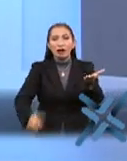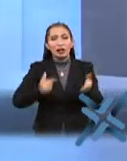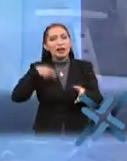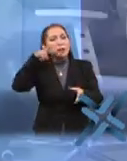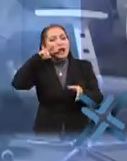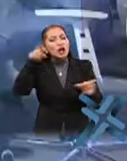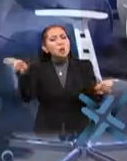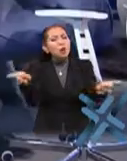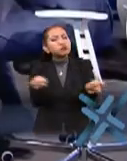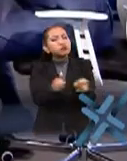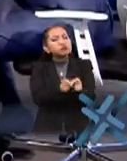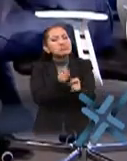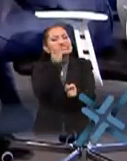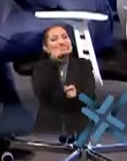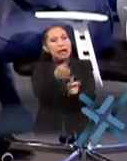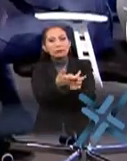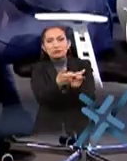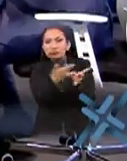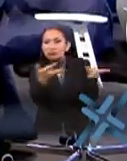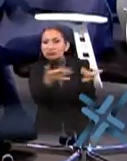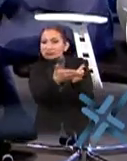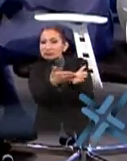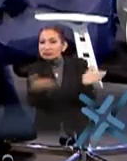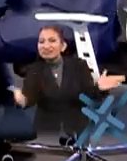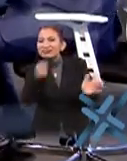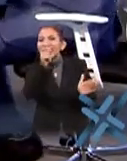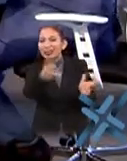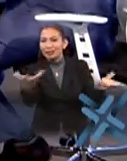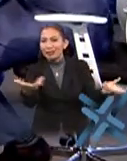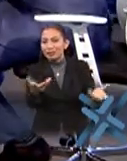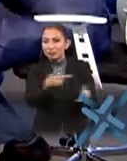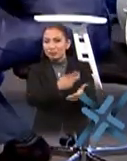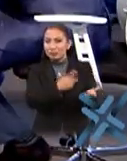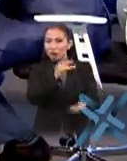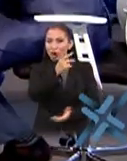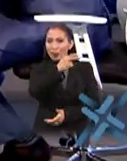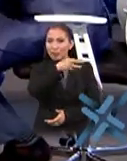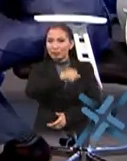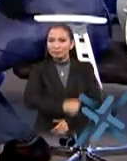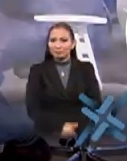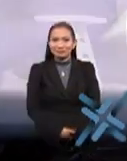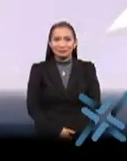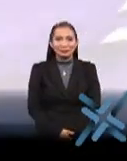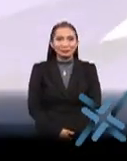un pequeño, pues precisamente reporte de lo que se trata este programa.